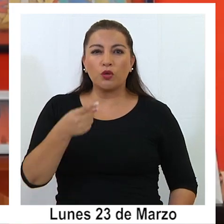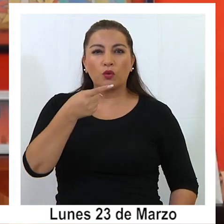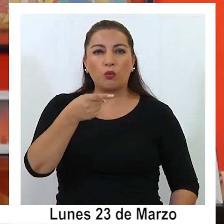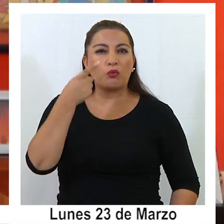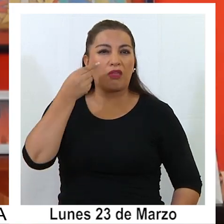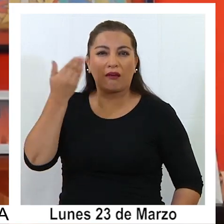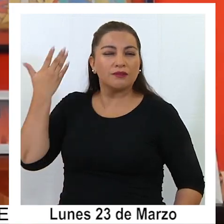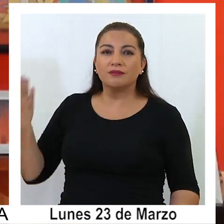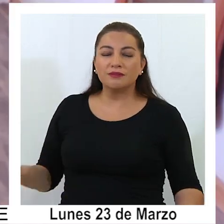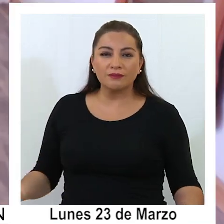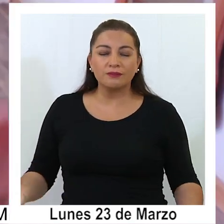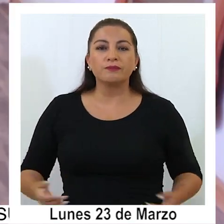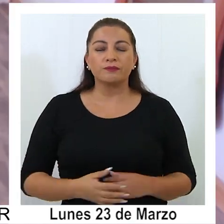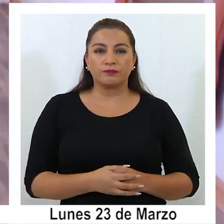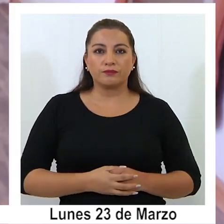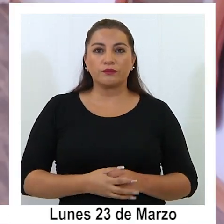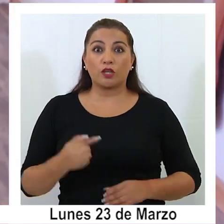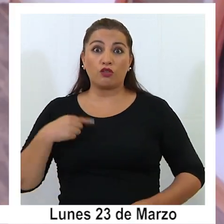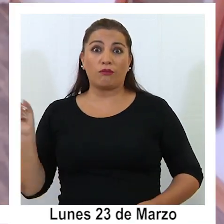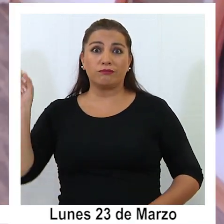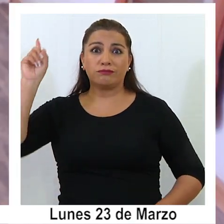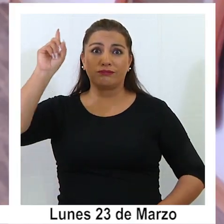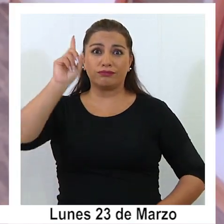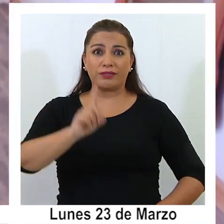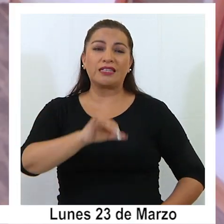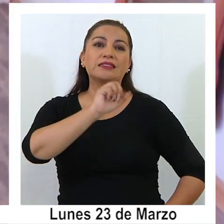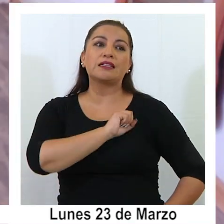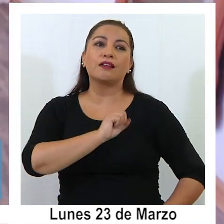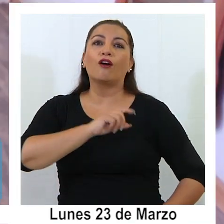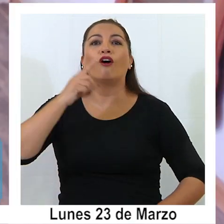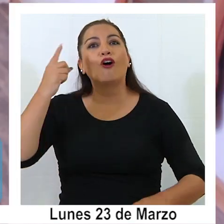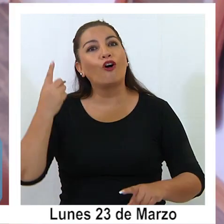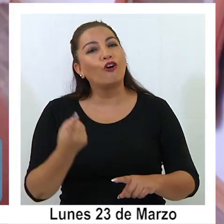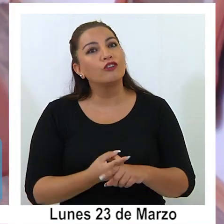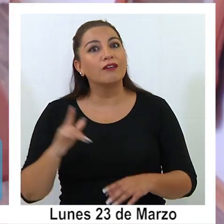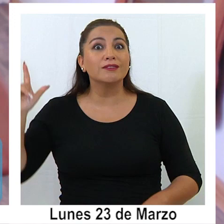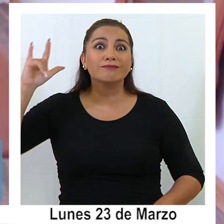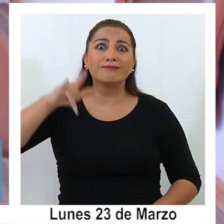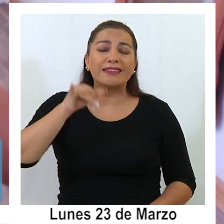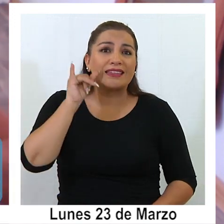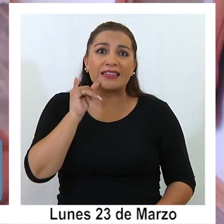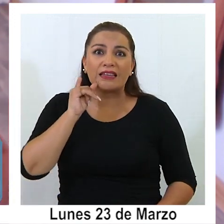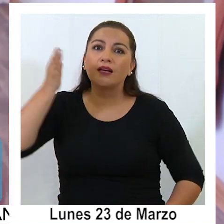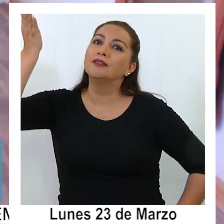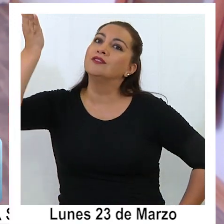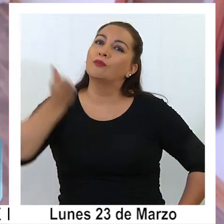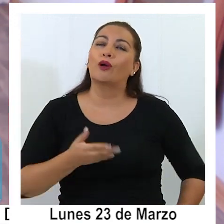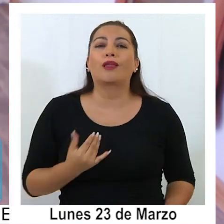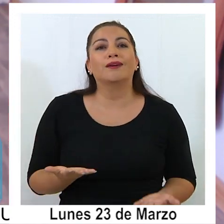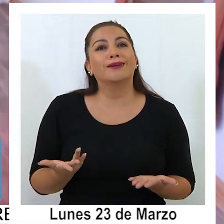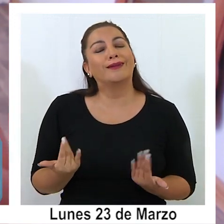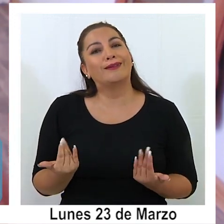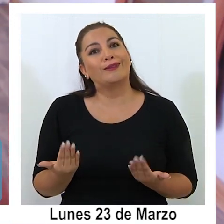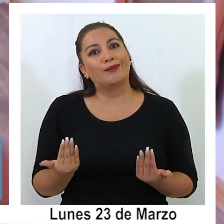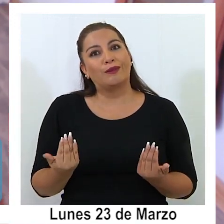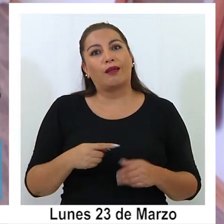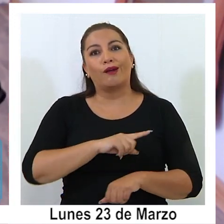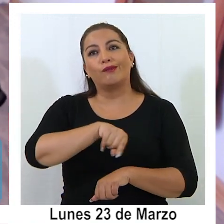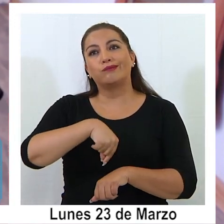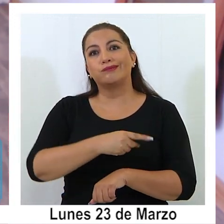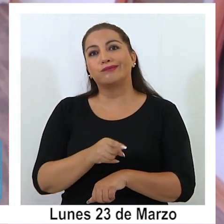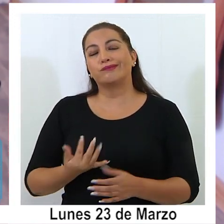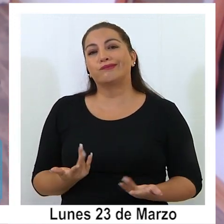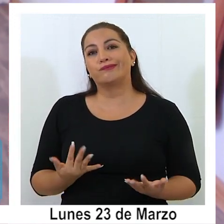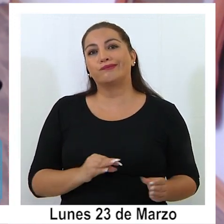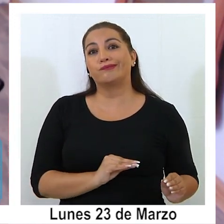un par de días. Una vez llegado a Santiago, nuevamente me cancelaron el vuelo a Iquique, por lo que tuve que esperar otro montón de horas